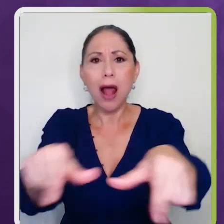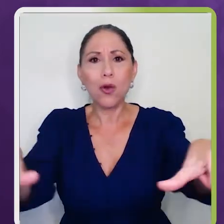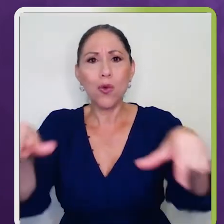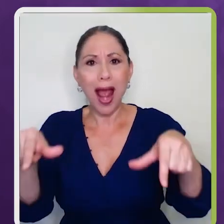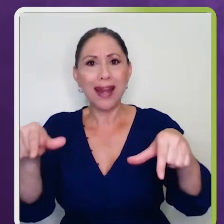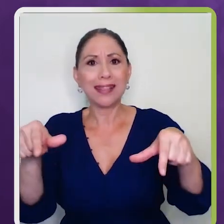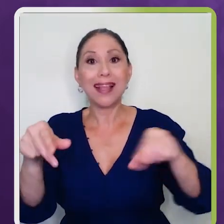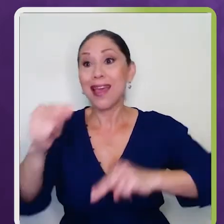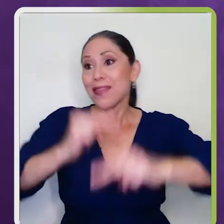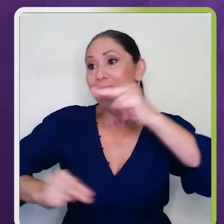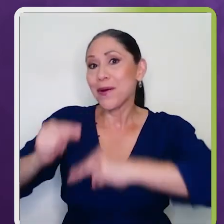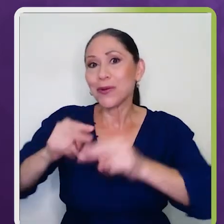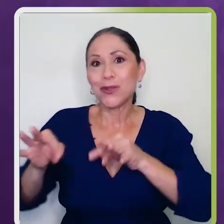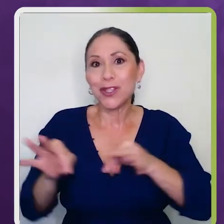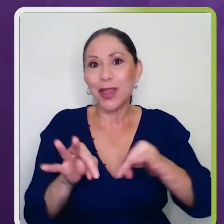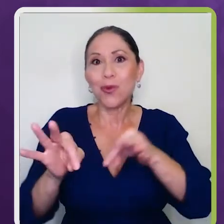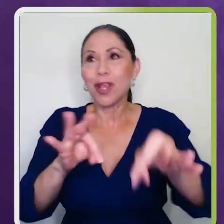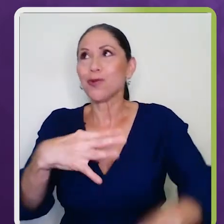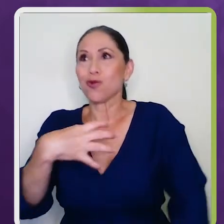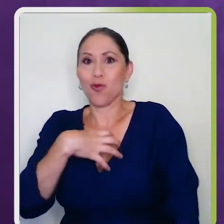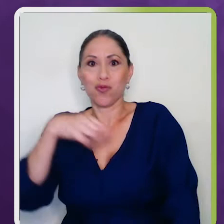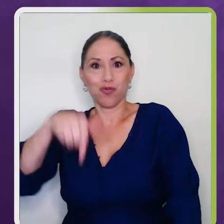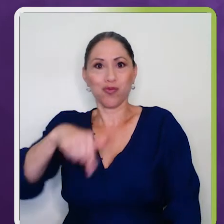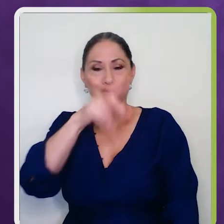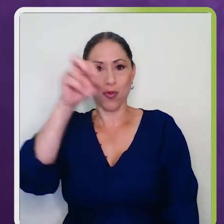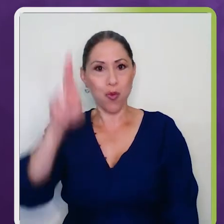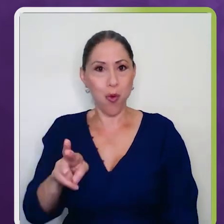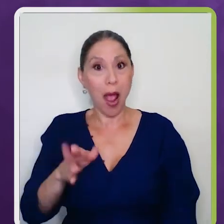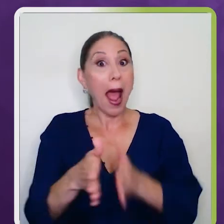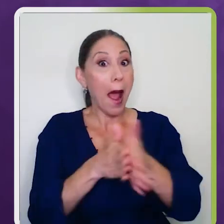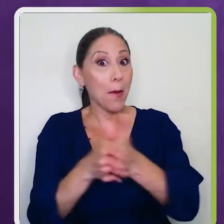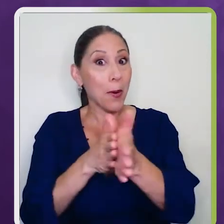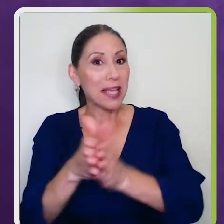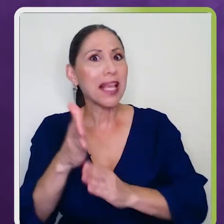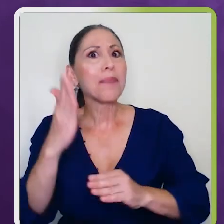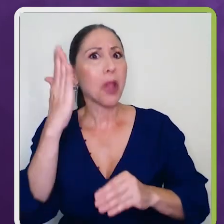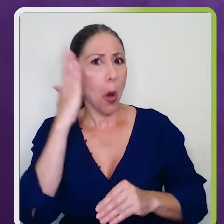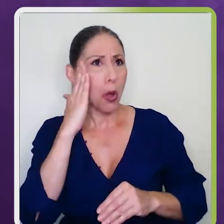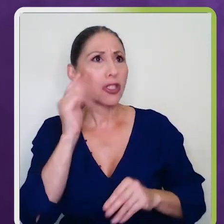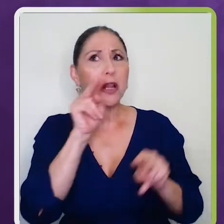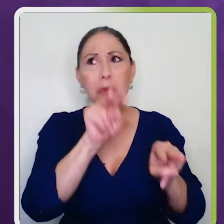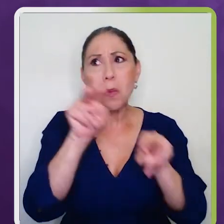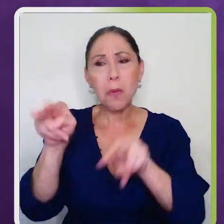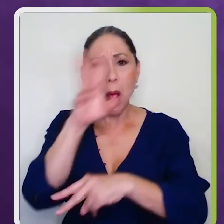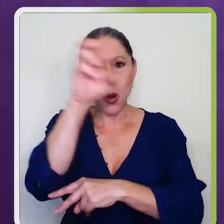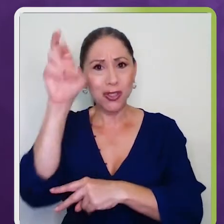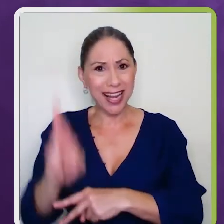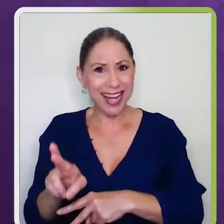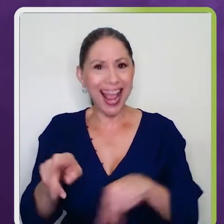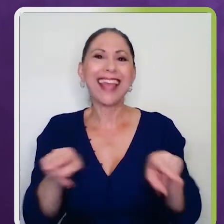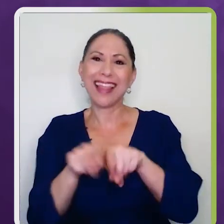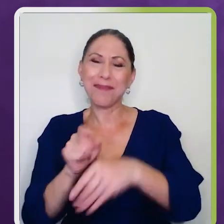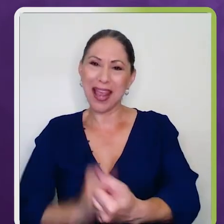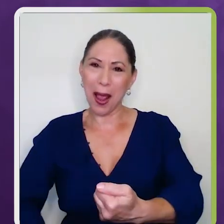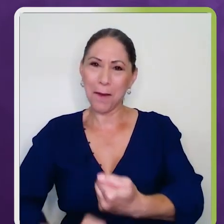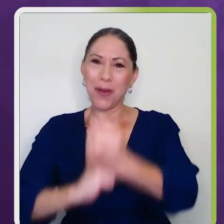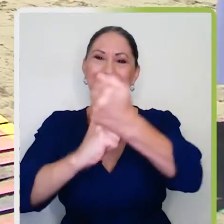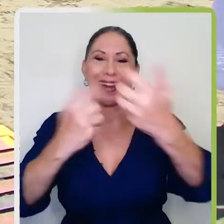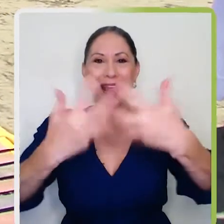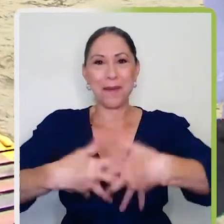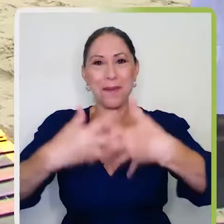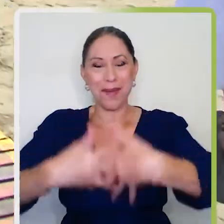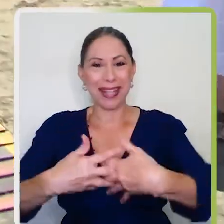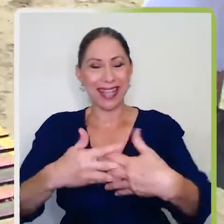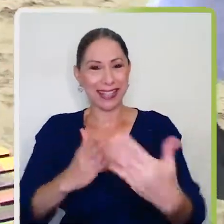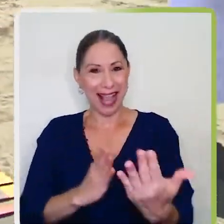destinos y en iniciativas de turismo locales. Y así aprovecha para conocer Costa Rica y también para apoyar a las